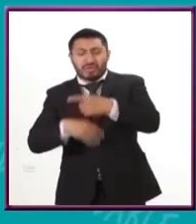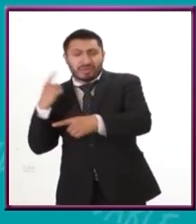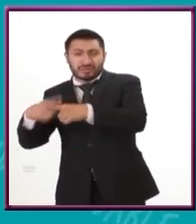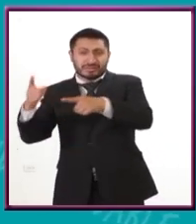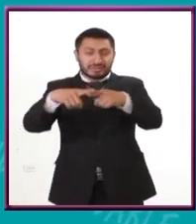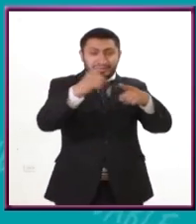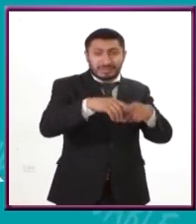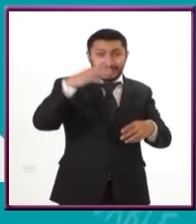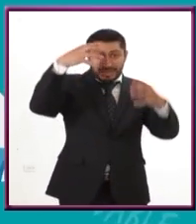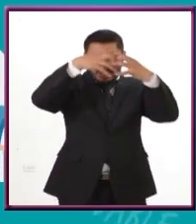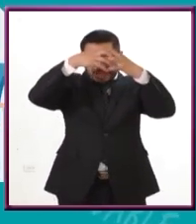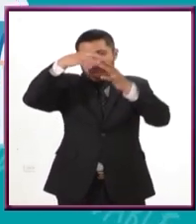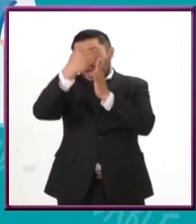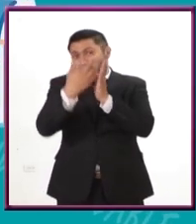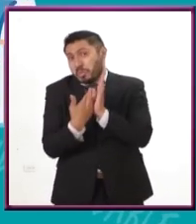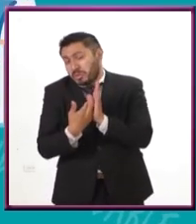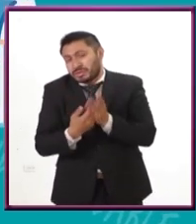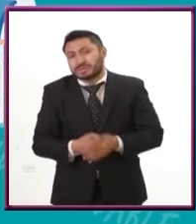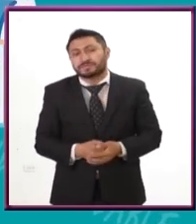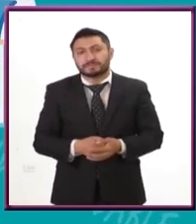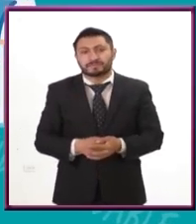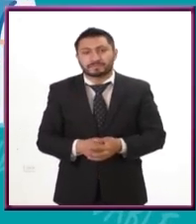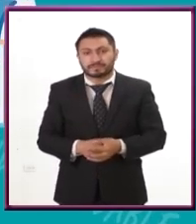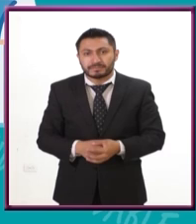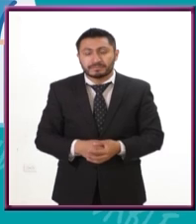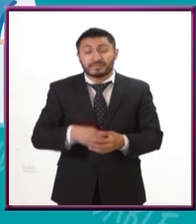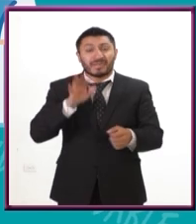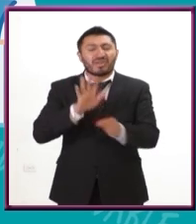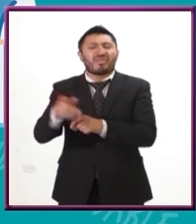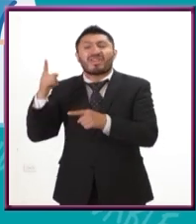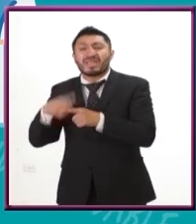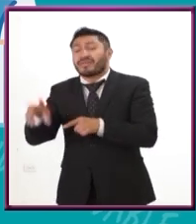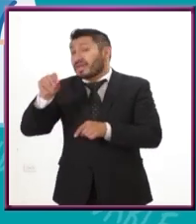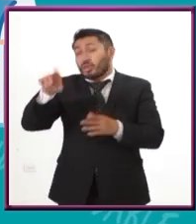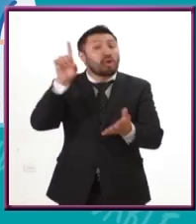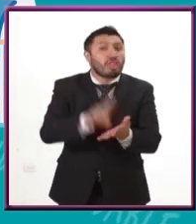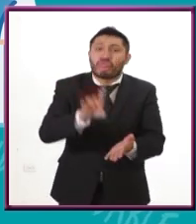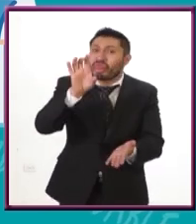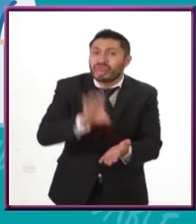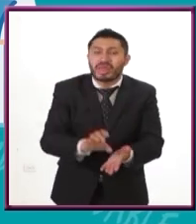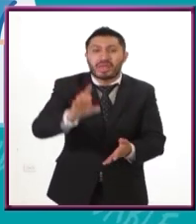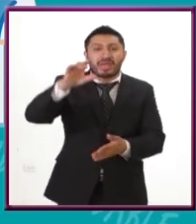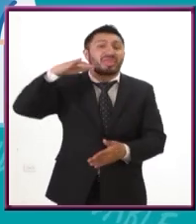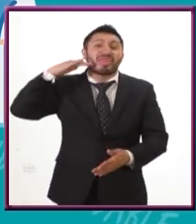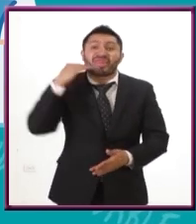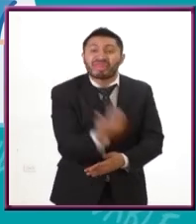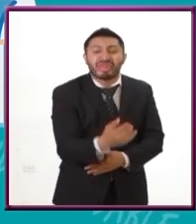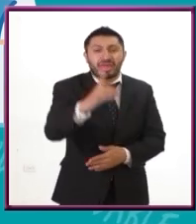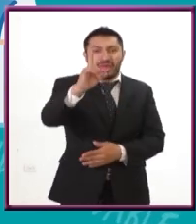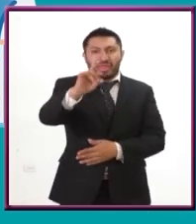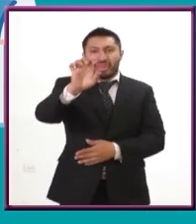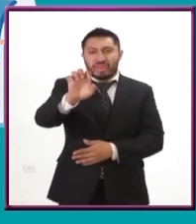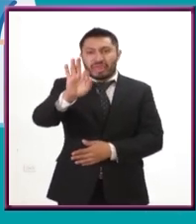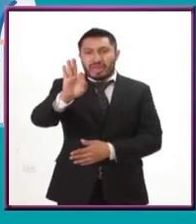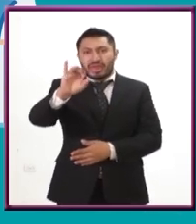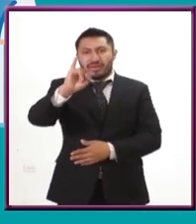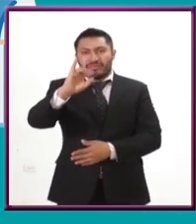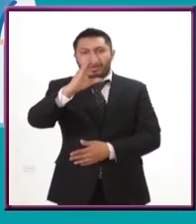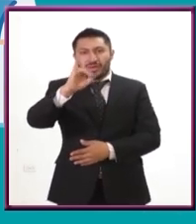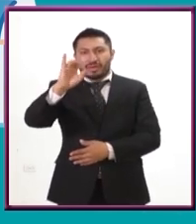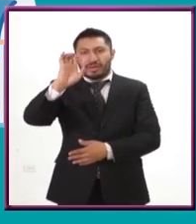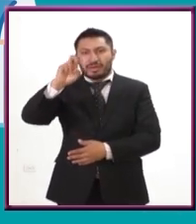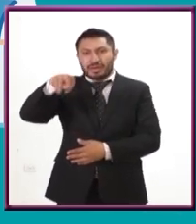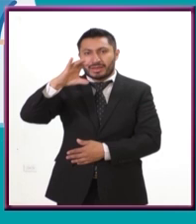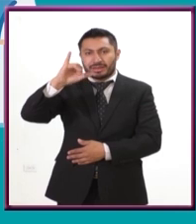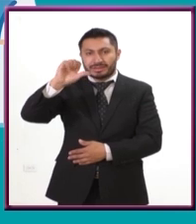las neurominorías. Las diferencias no son deficiencias, proclaman sus activistas, y hoy,